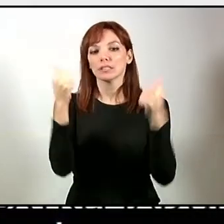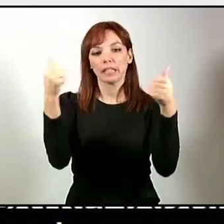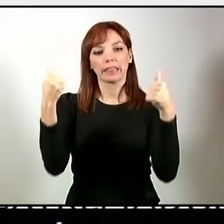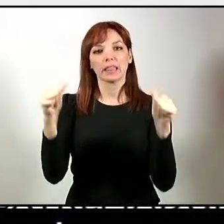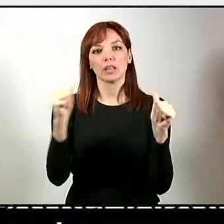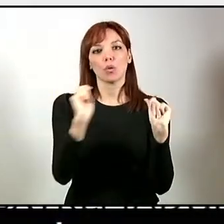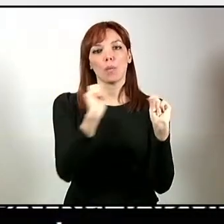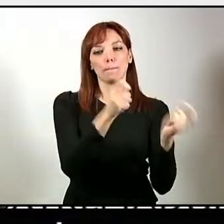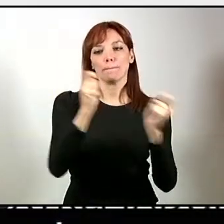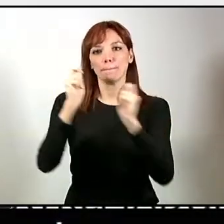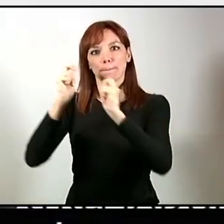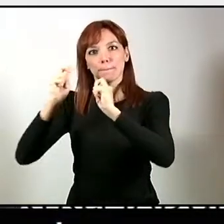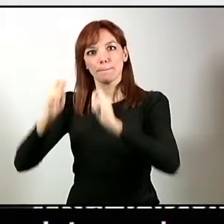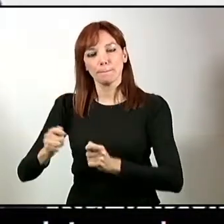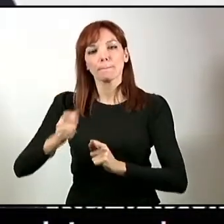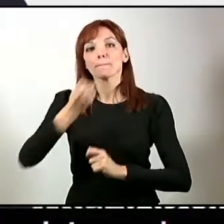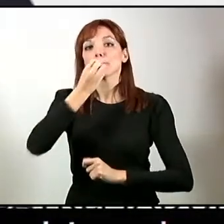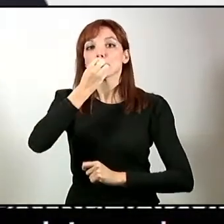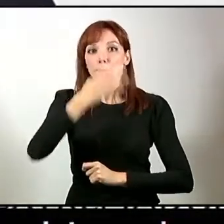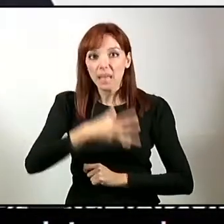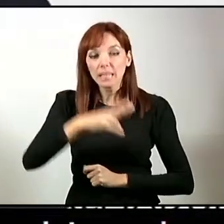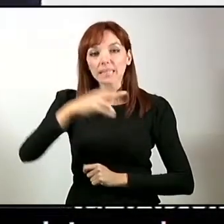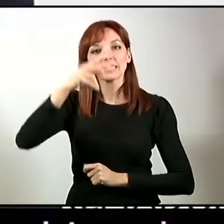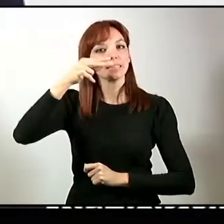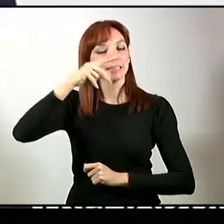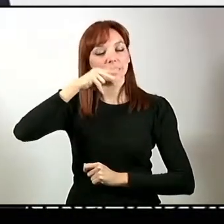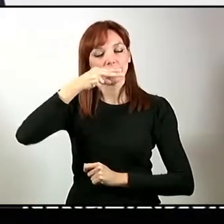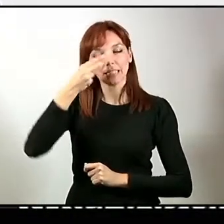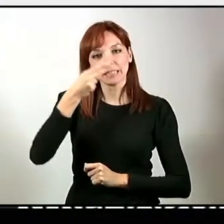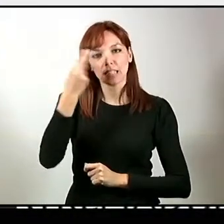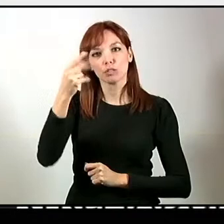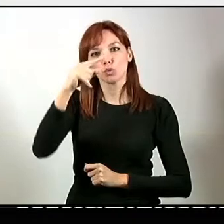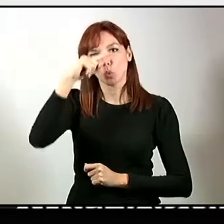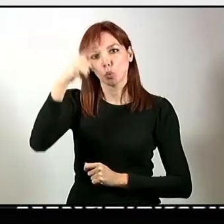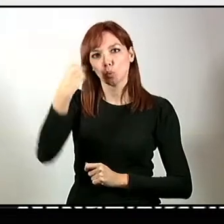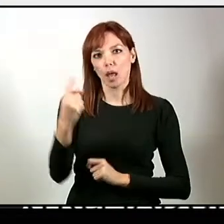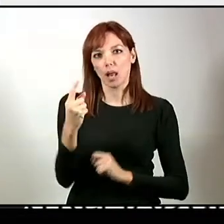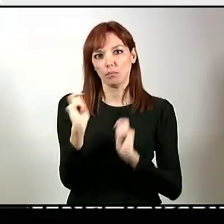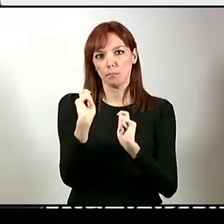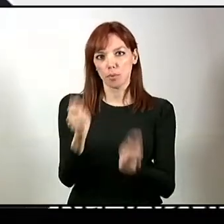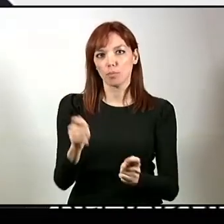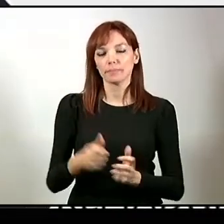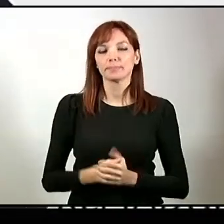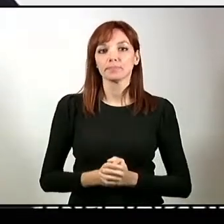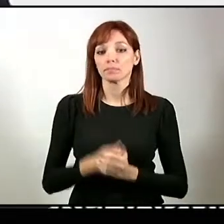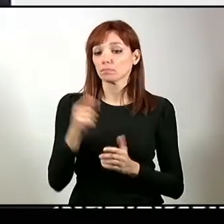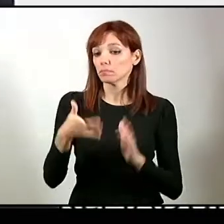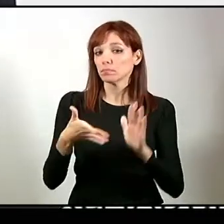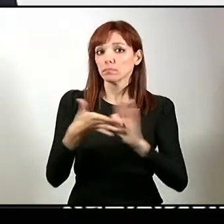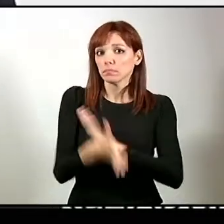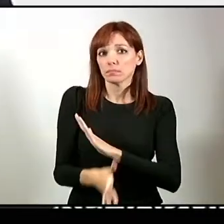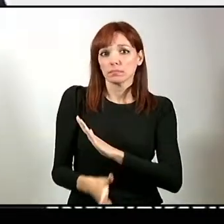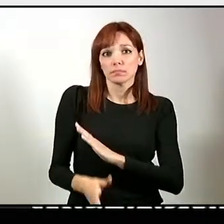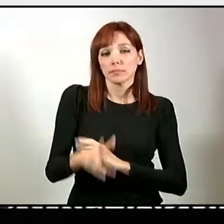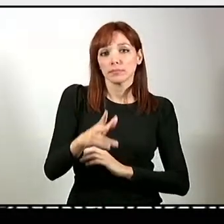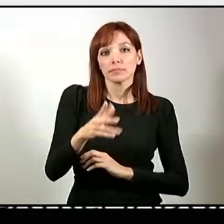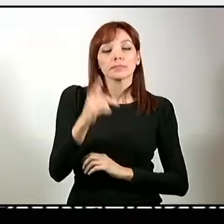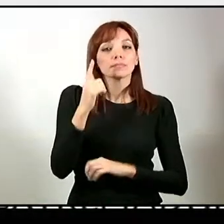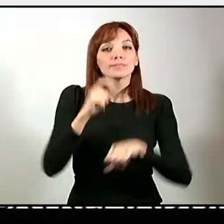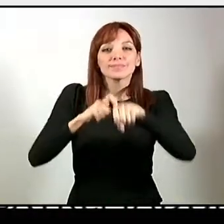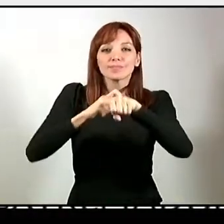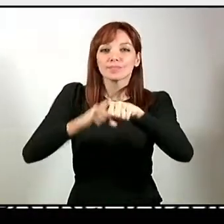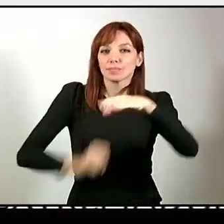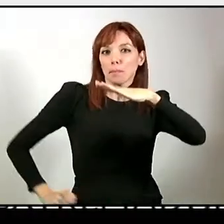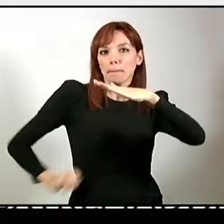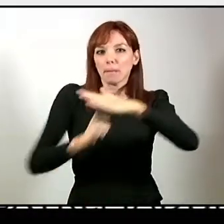interés cultural. El bien de interés cultural otorga la máxima categoría de protección, como bien